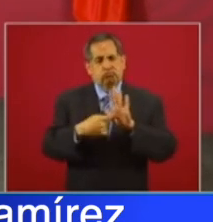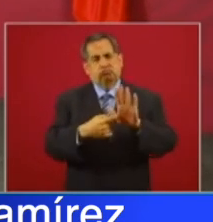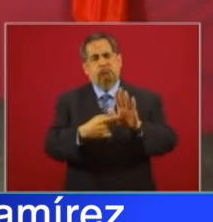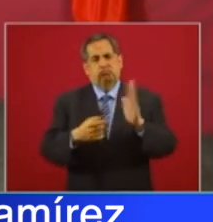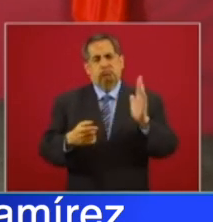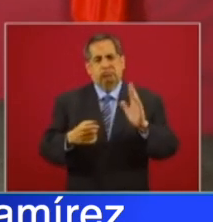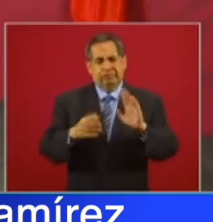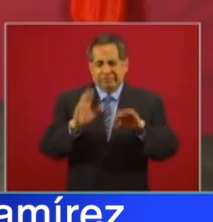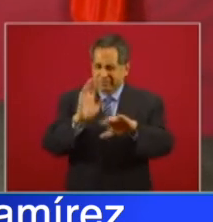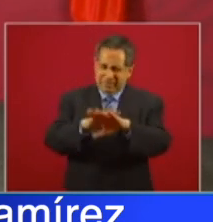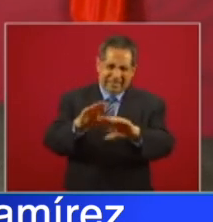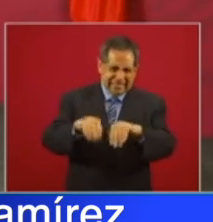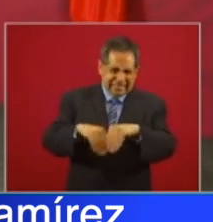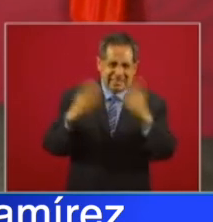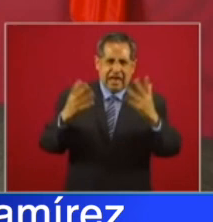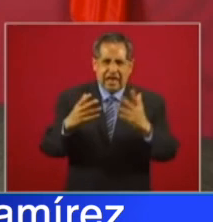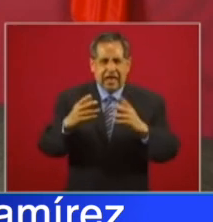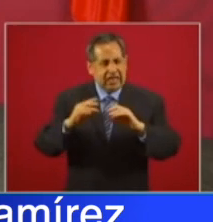Más clara